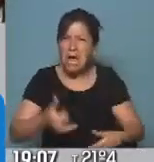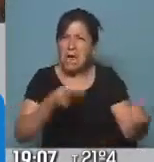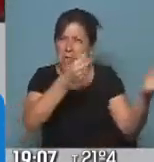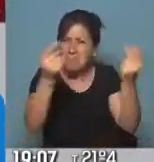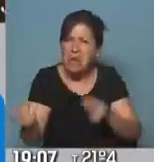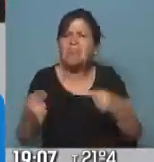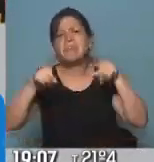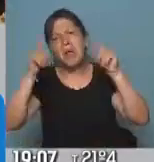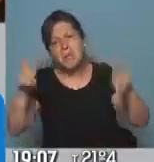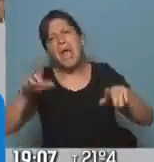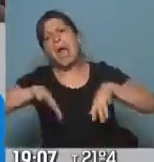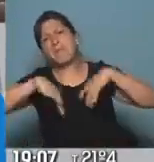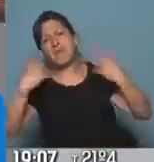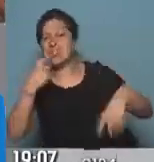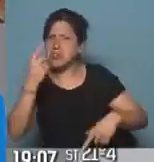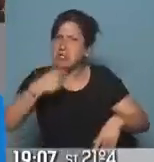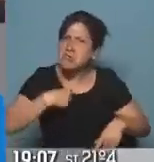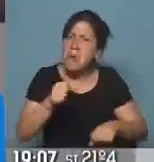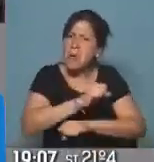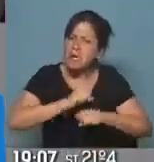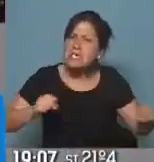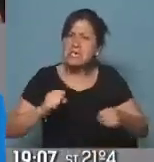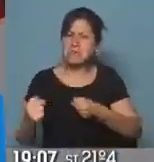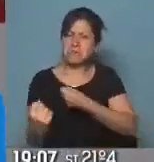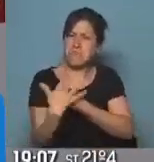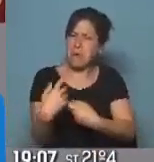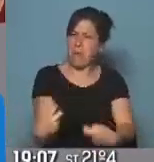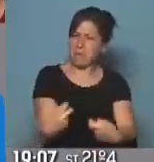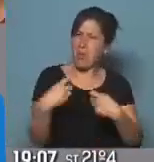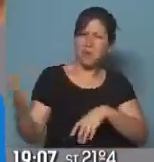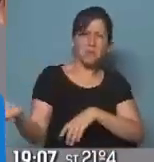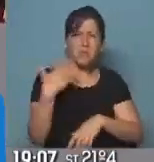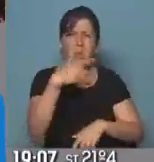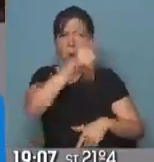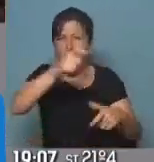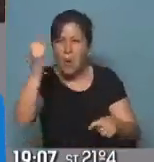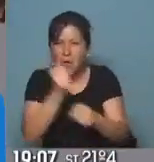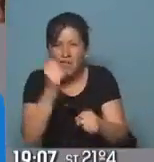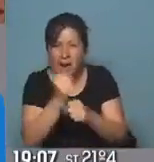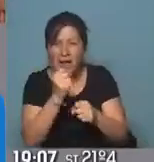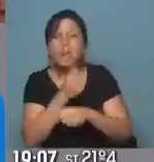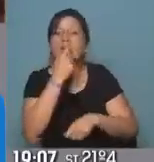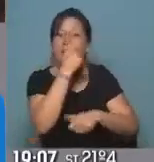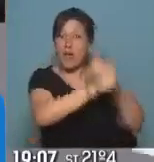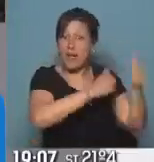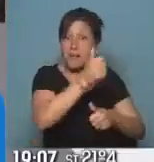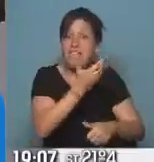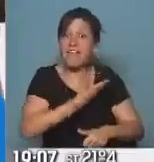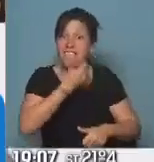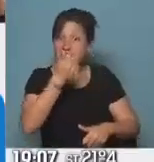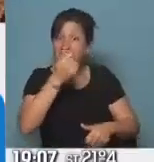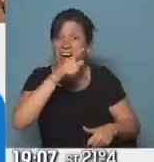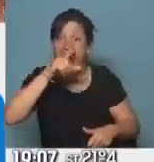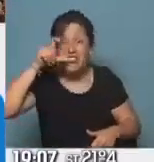estoy en crisis, para atacar a todos los trabajadores. Así es que, por ejemplo, como el FATE, una empresa que es dueño de Madre Quintanilla, dueño de Baluar Puerto Madre